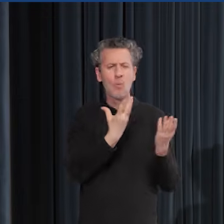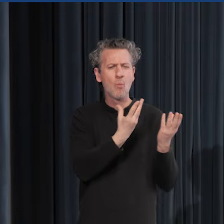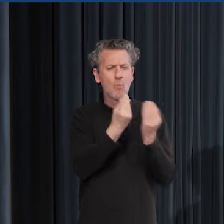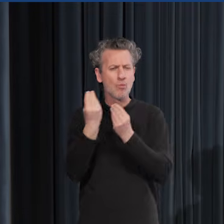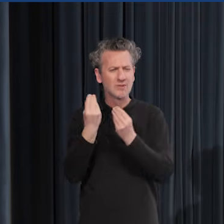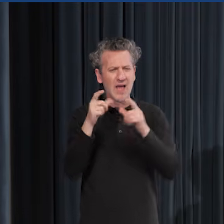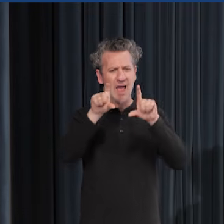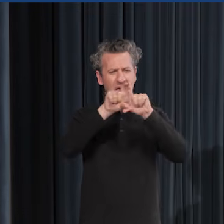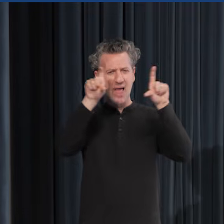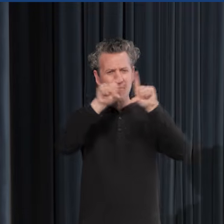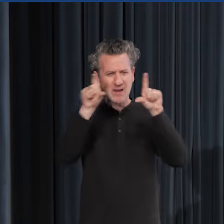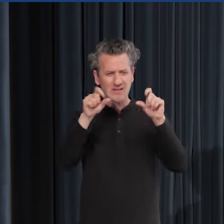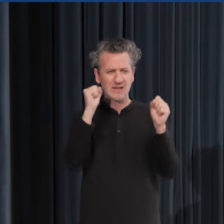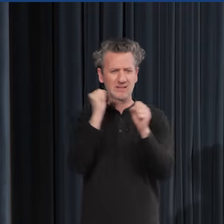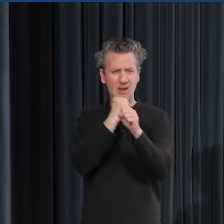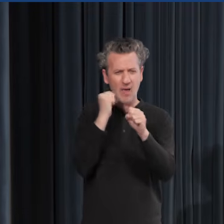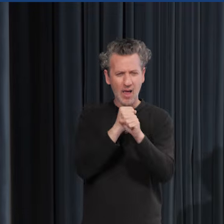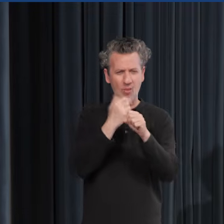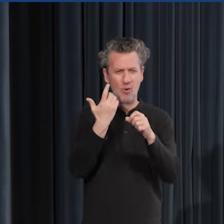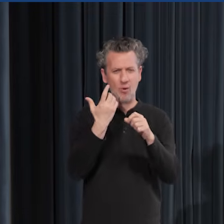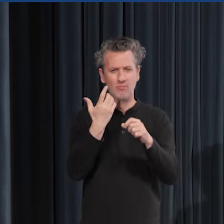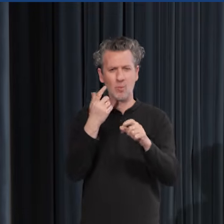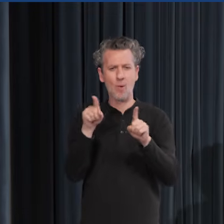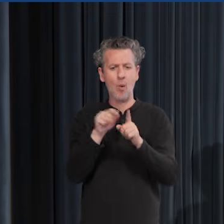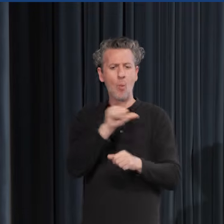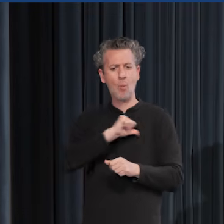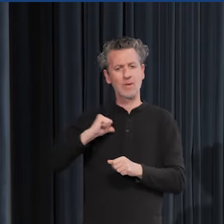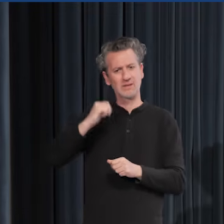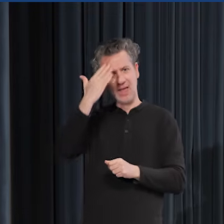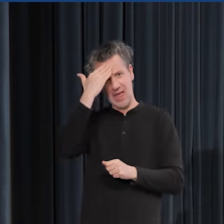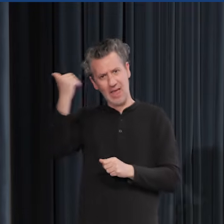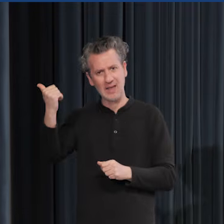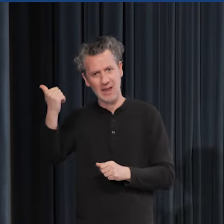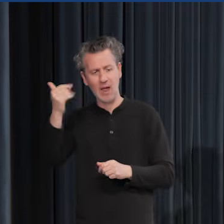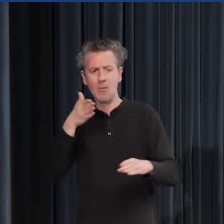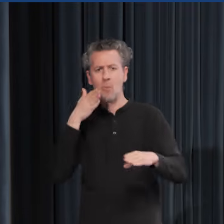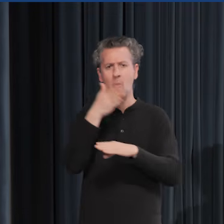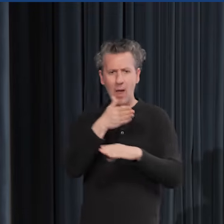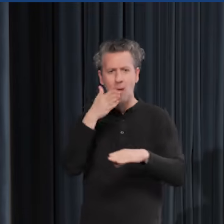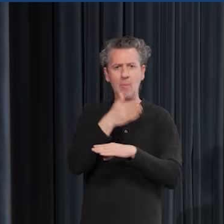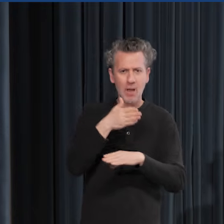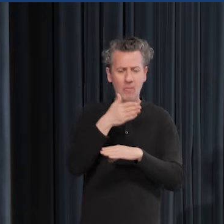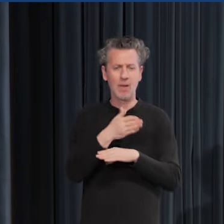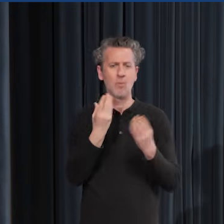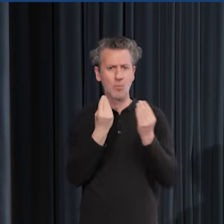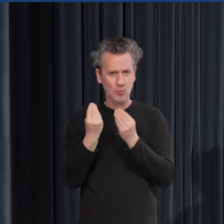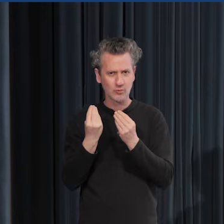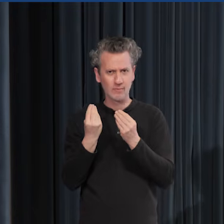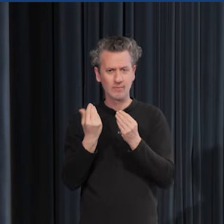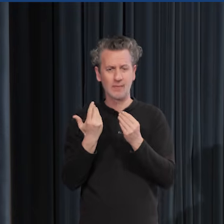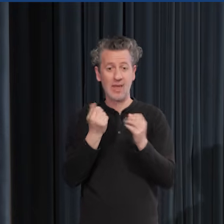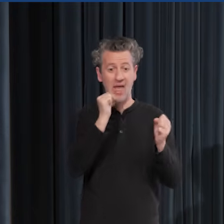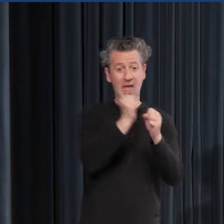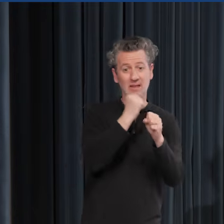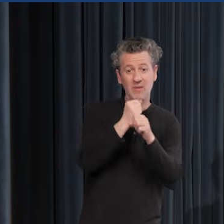de empresas y trabajadores por cuenta ajena que desarrollan su actividad en estos emplazamientos, actividades que tienen